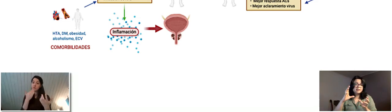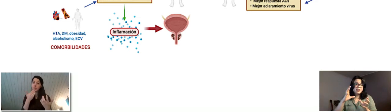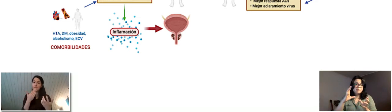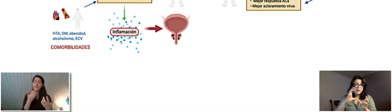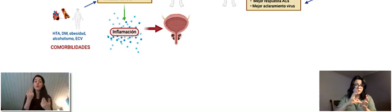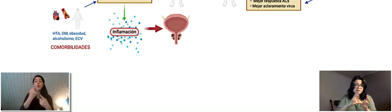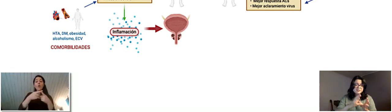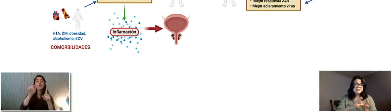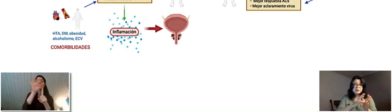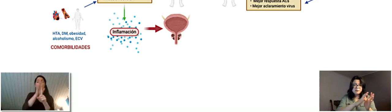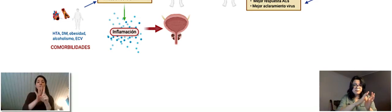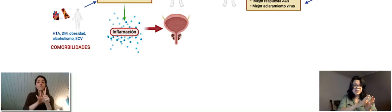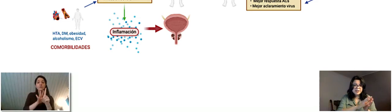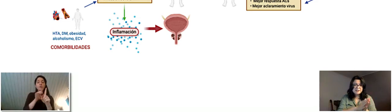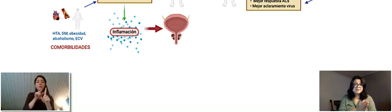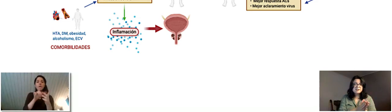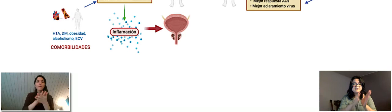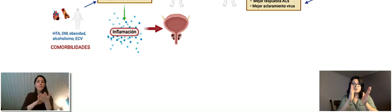el amigo